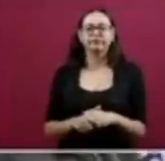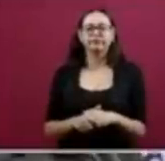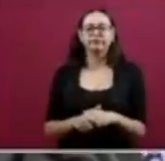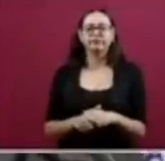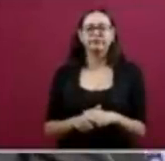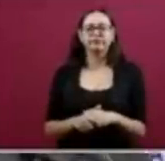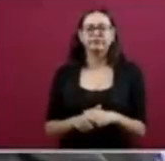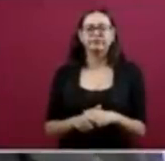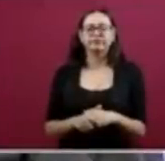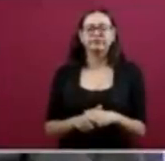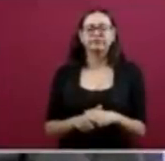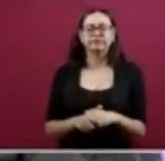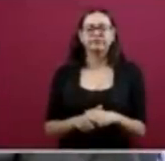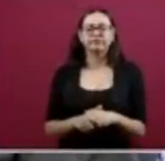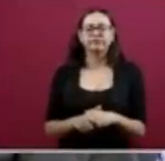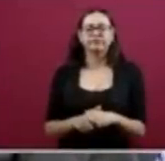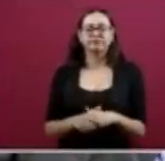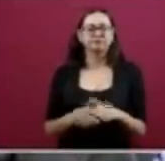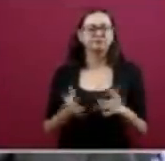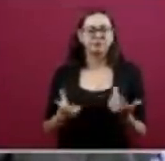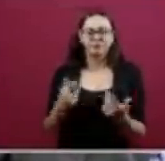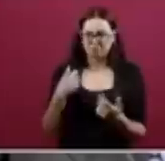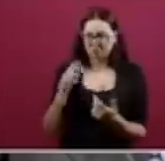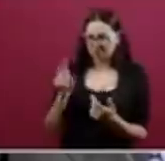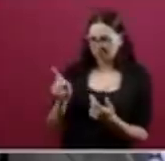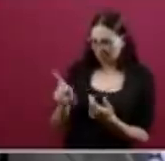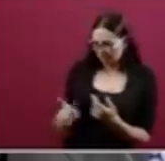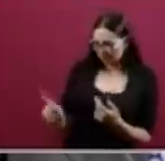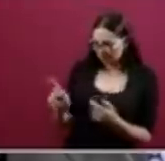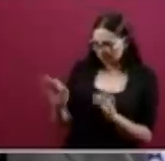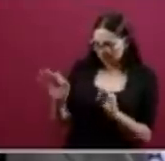pueblos limpios y